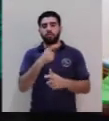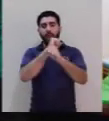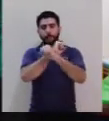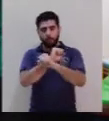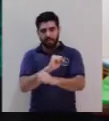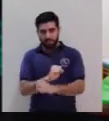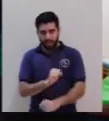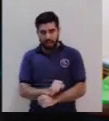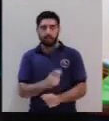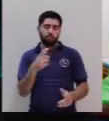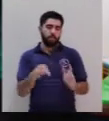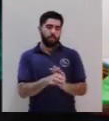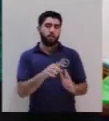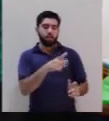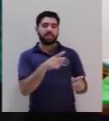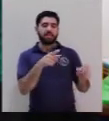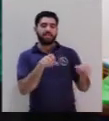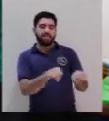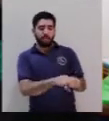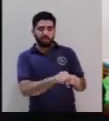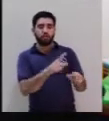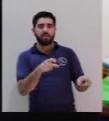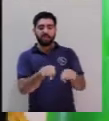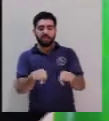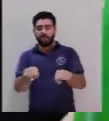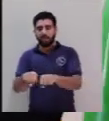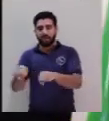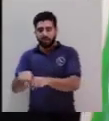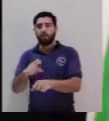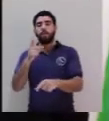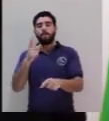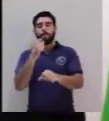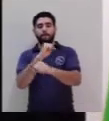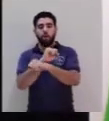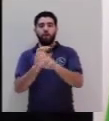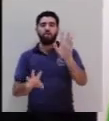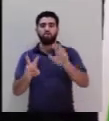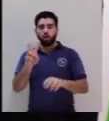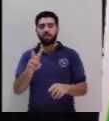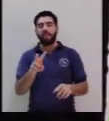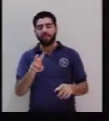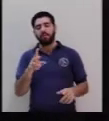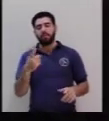multiplicar cada par de zapatos por 12. Entonces, el precio por docena lo tenemos que multiplicar